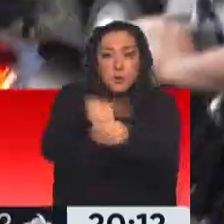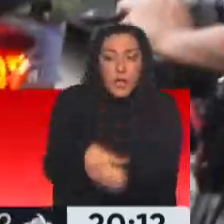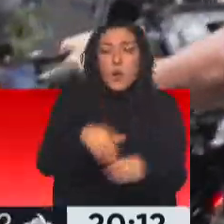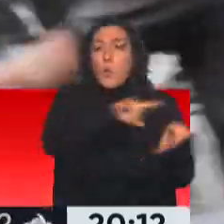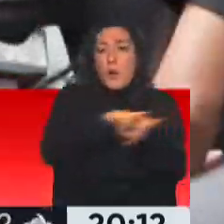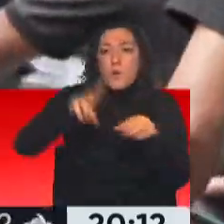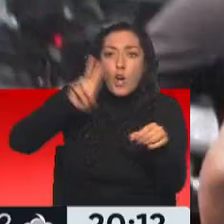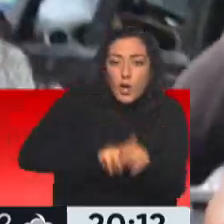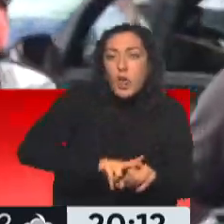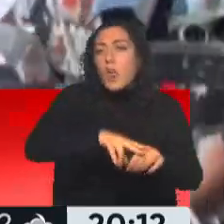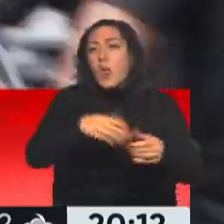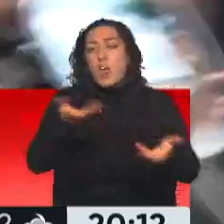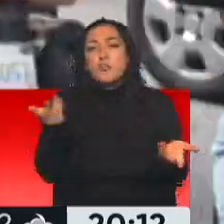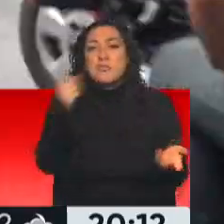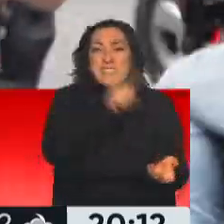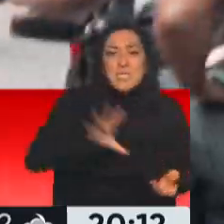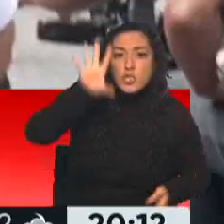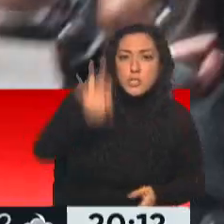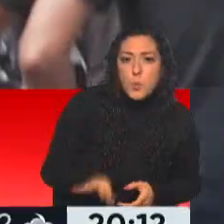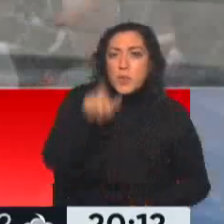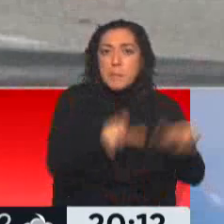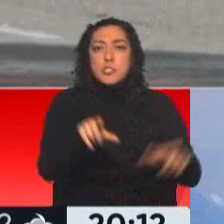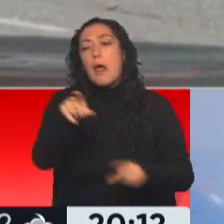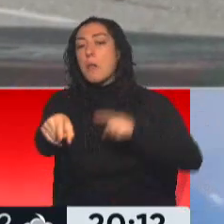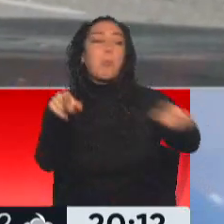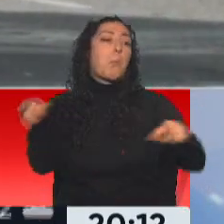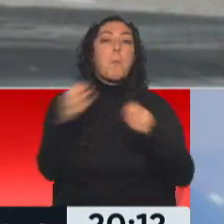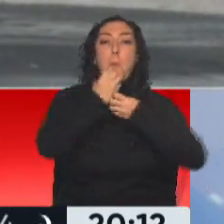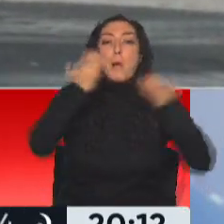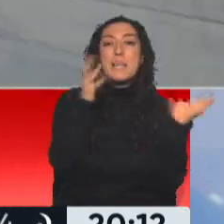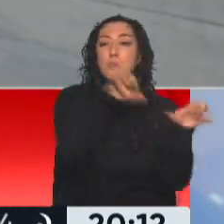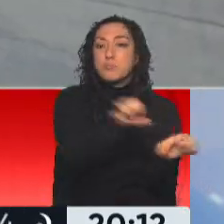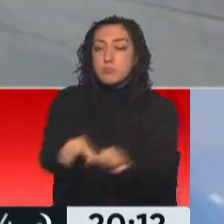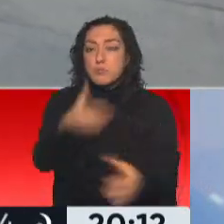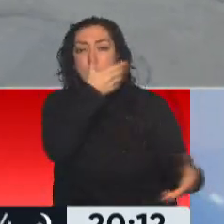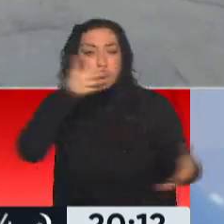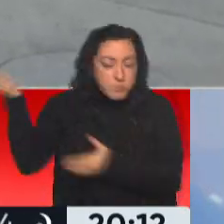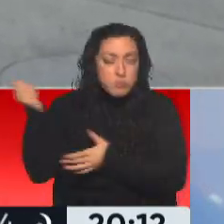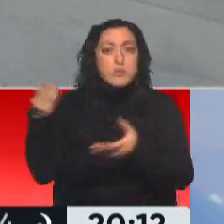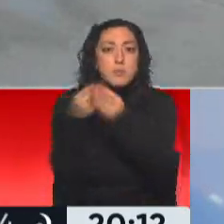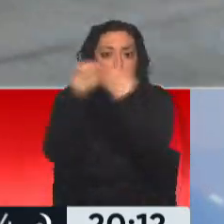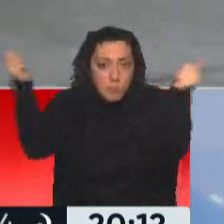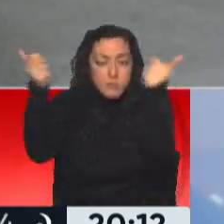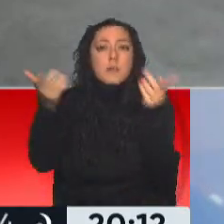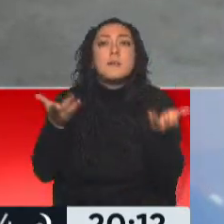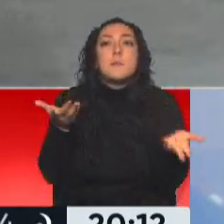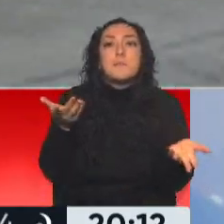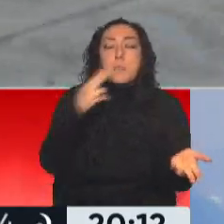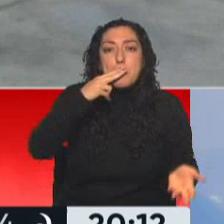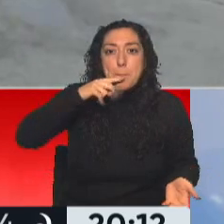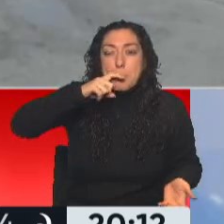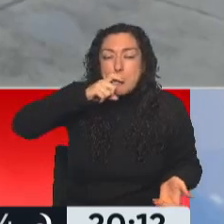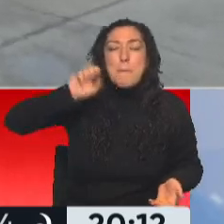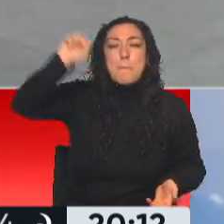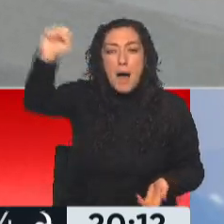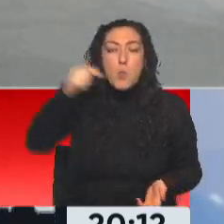web, hubo más de 150 detenciones arbitrarias, desapariciones forzosas, hubo amenazas de Maduro de impulsar